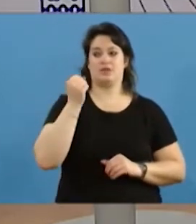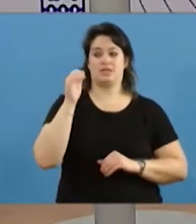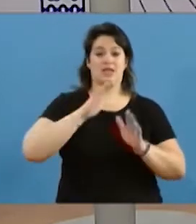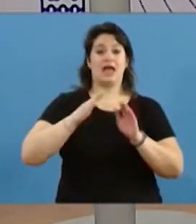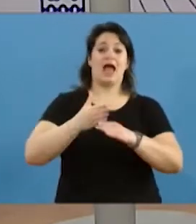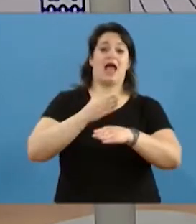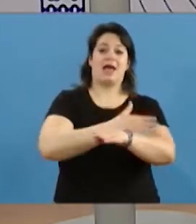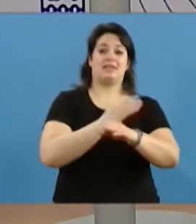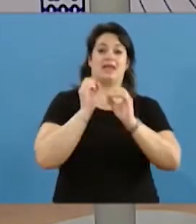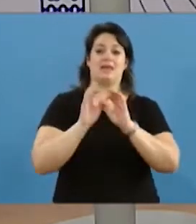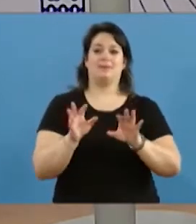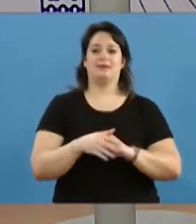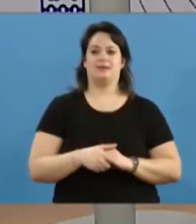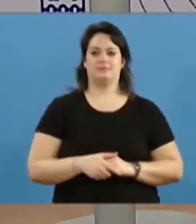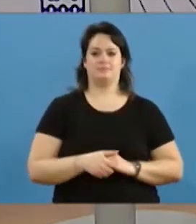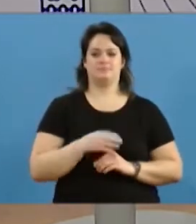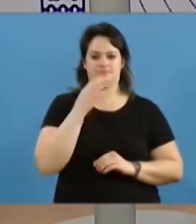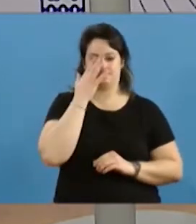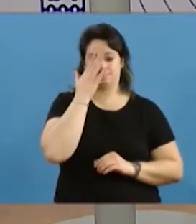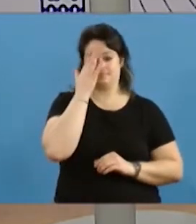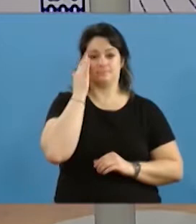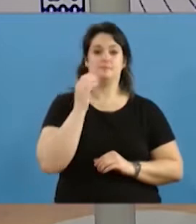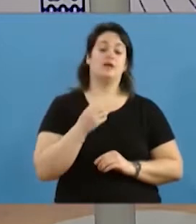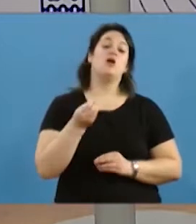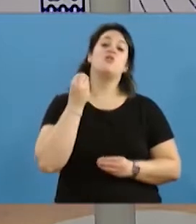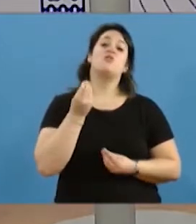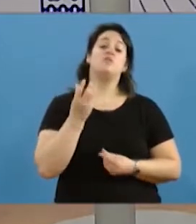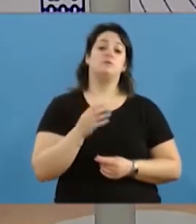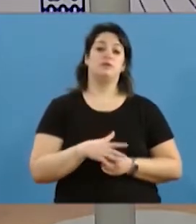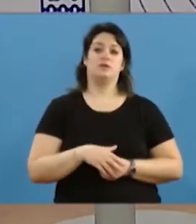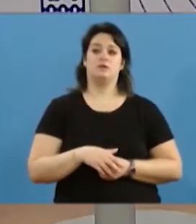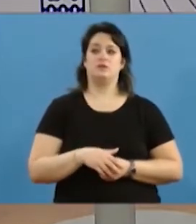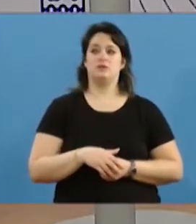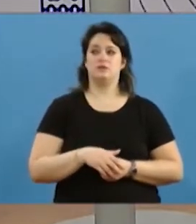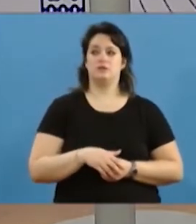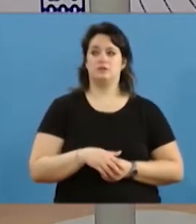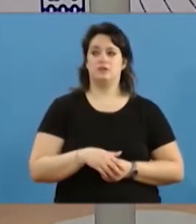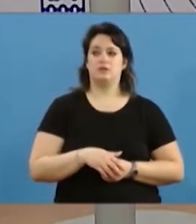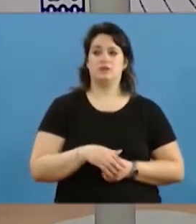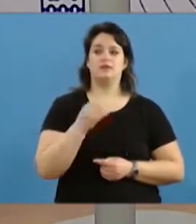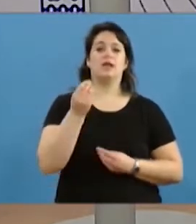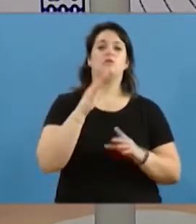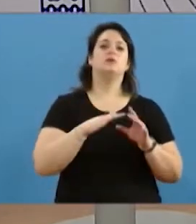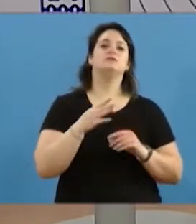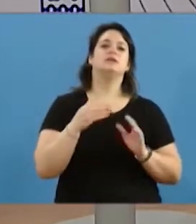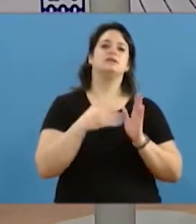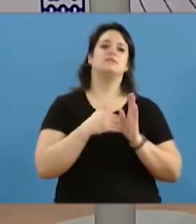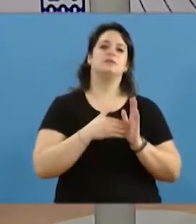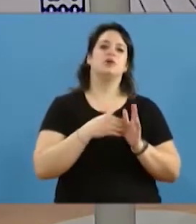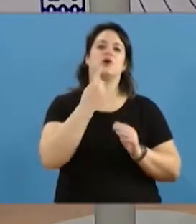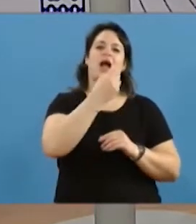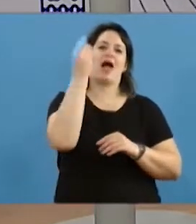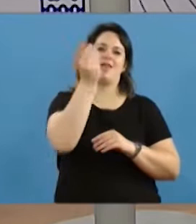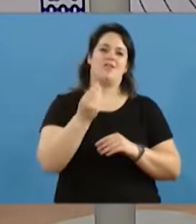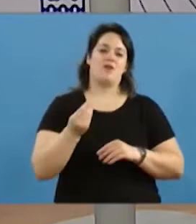con el Excel, cómo es que se construyen o a qué responden, ¿sí?, cada uno de los